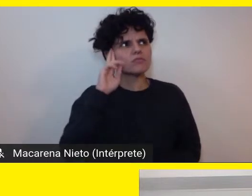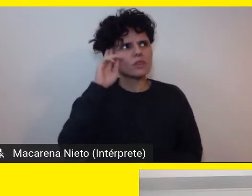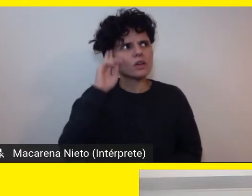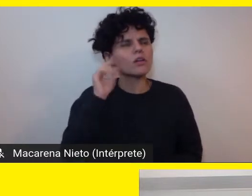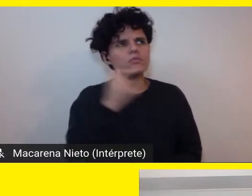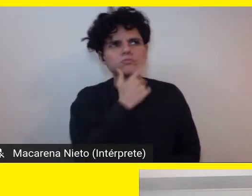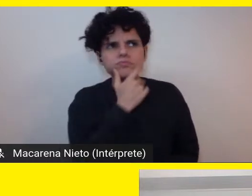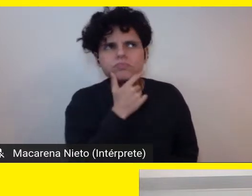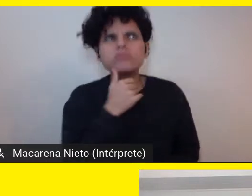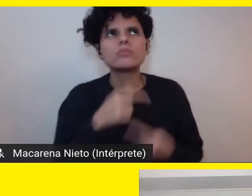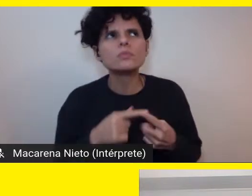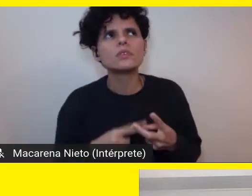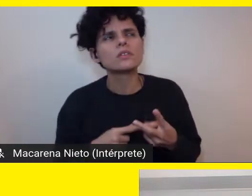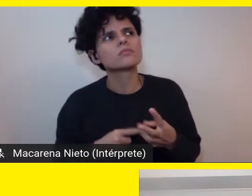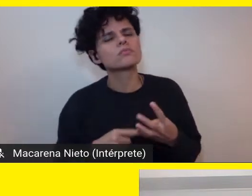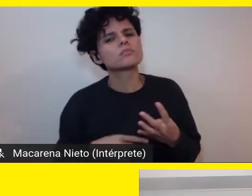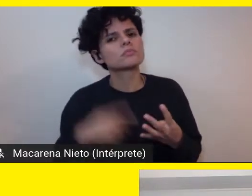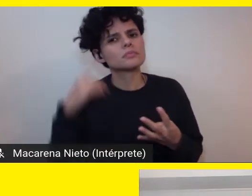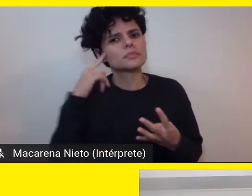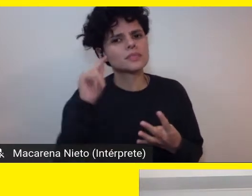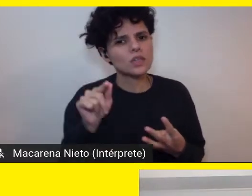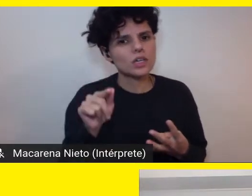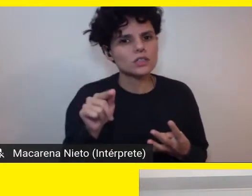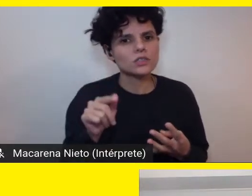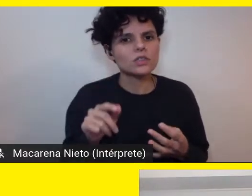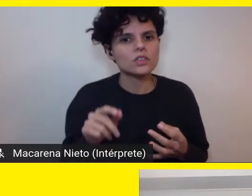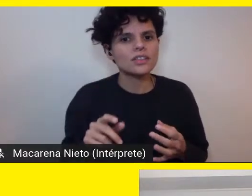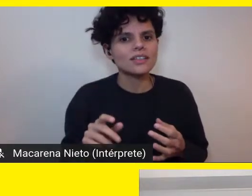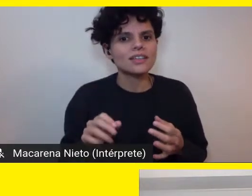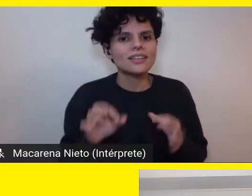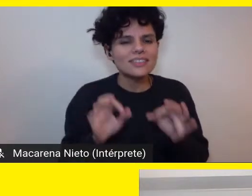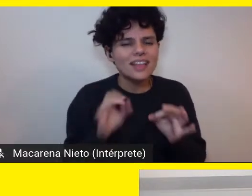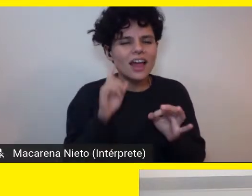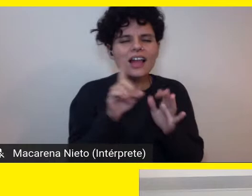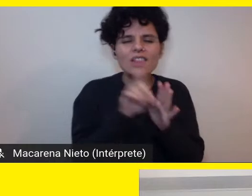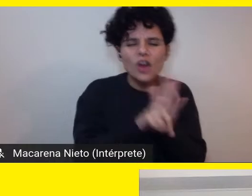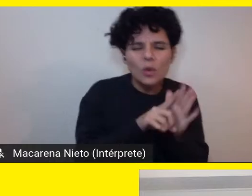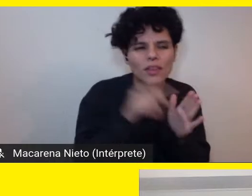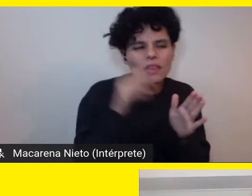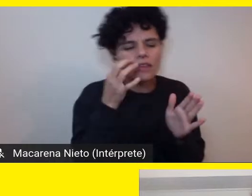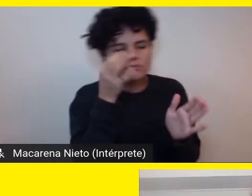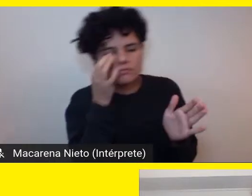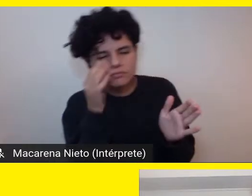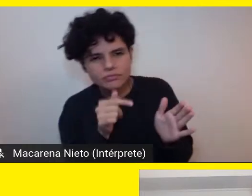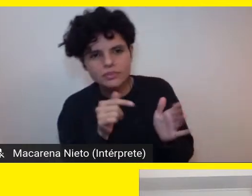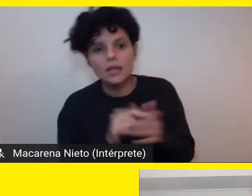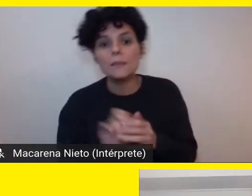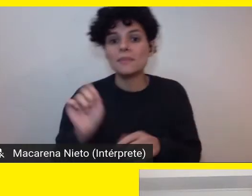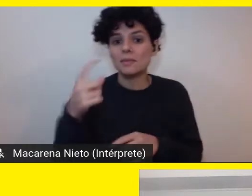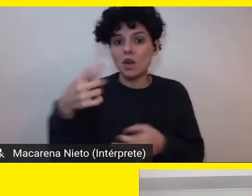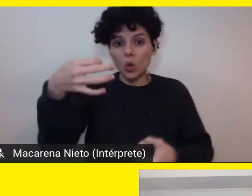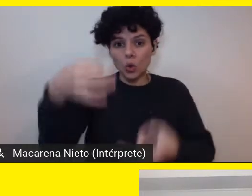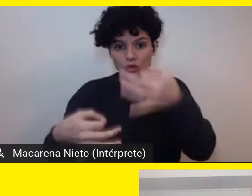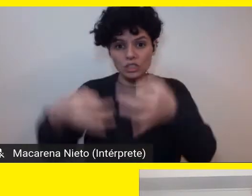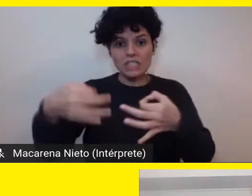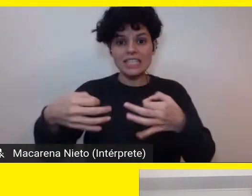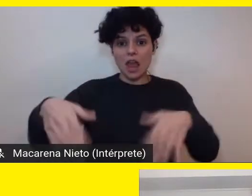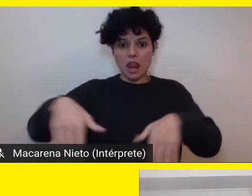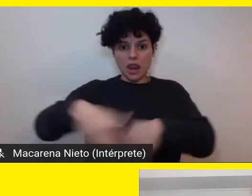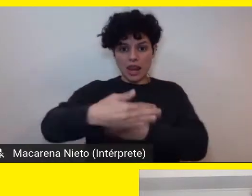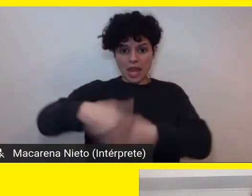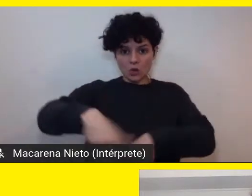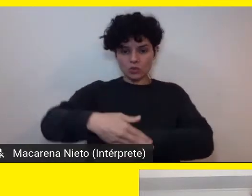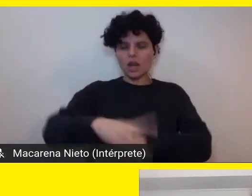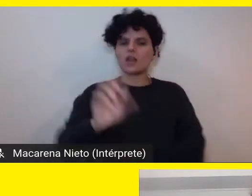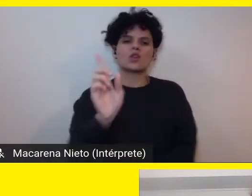hace Alejandra al calor del documental, ¿no? La primera es que la justicia no es neutra, la justicia tiene género y